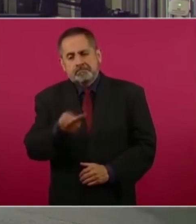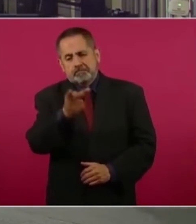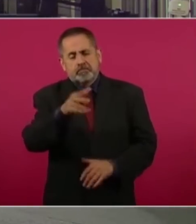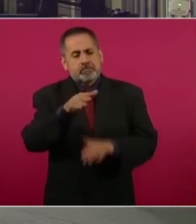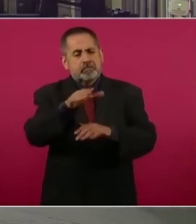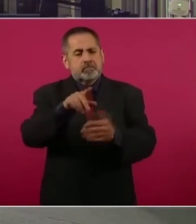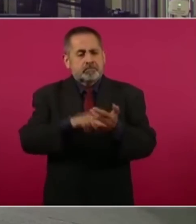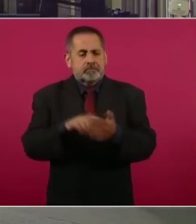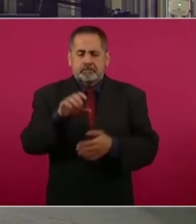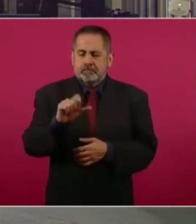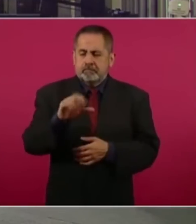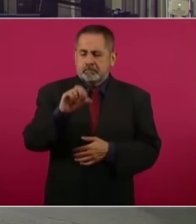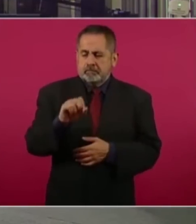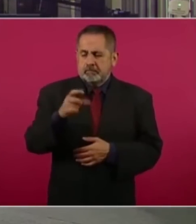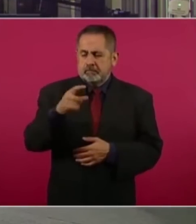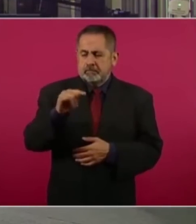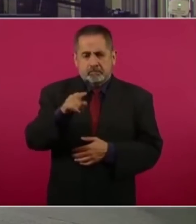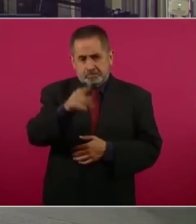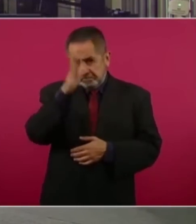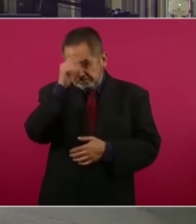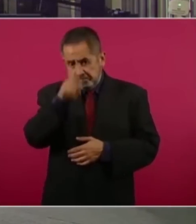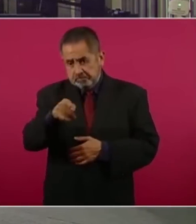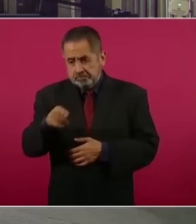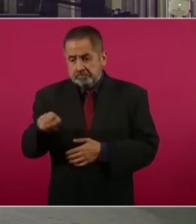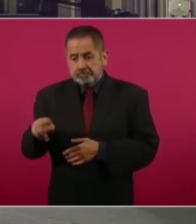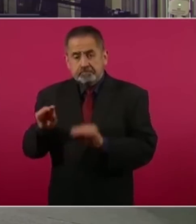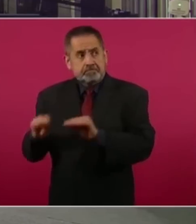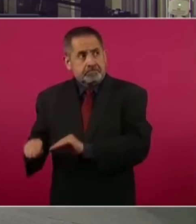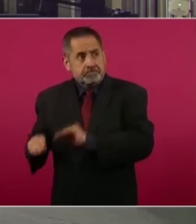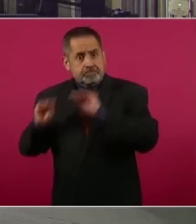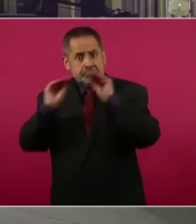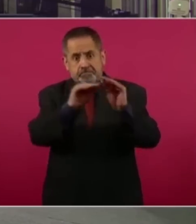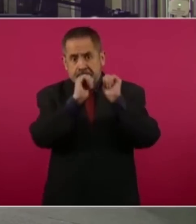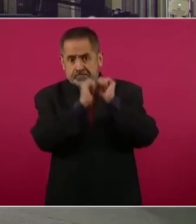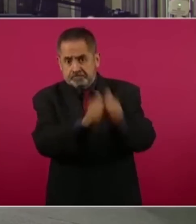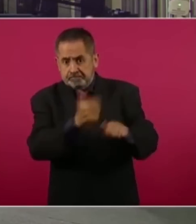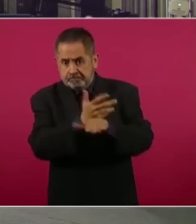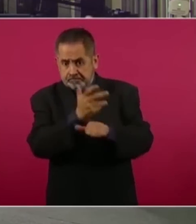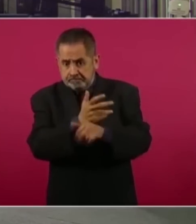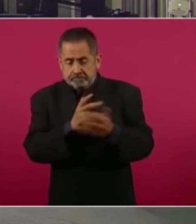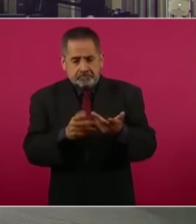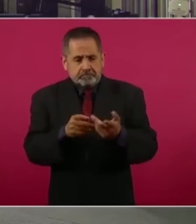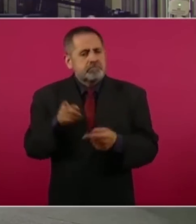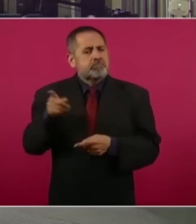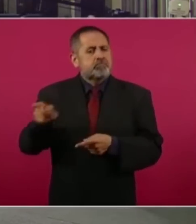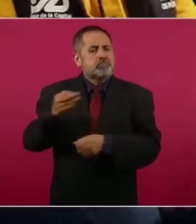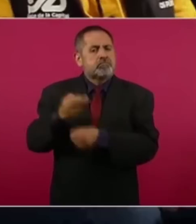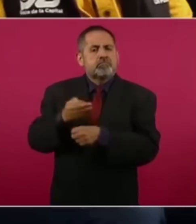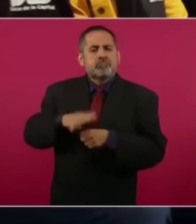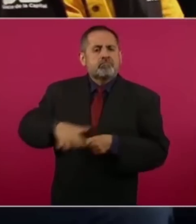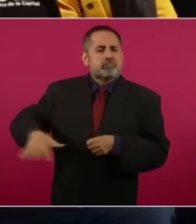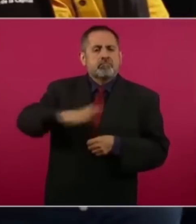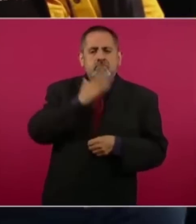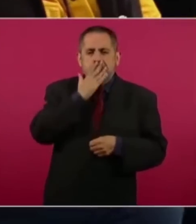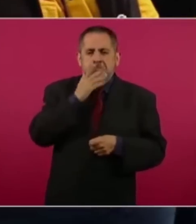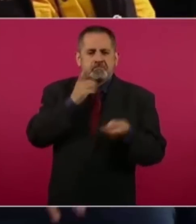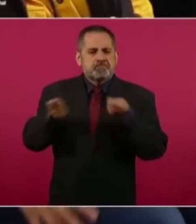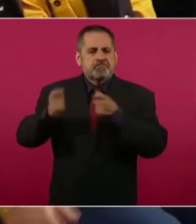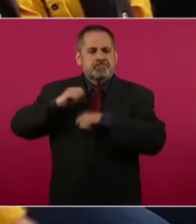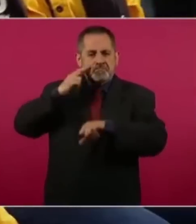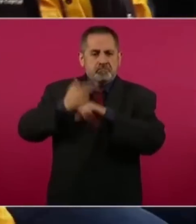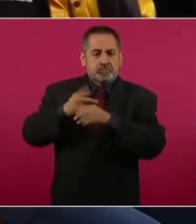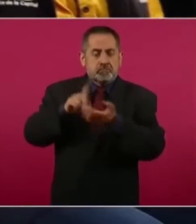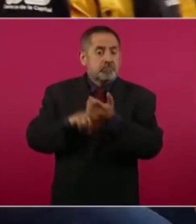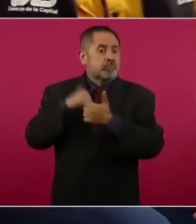acuerdo con la extradición? Y se entiende que él operaba ahora en la zona de Sonora, si no se prevé